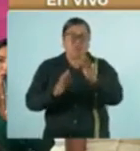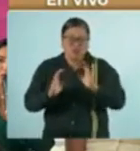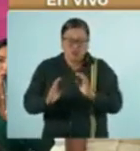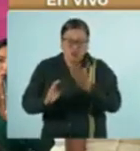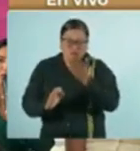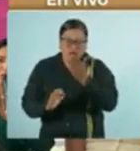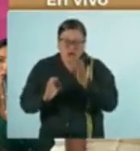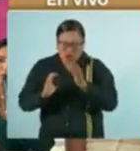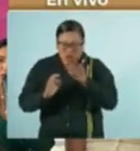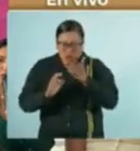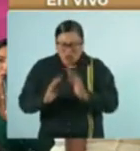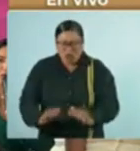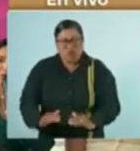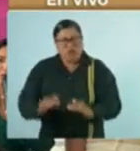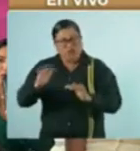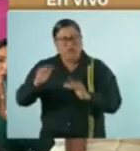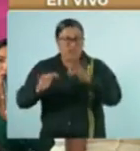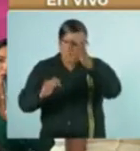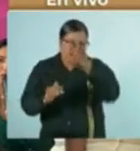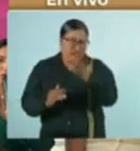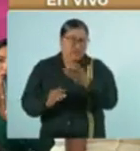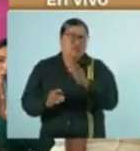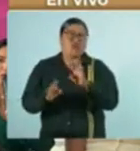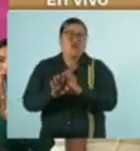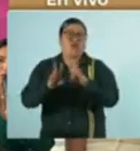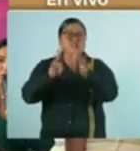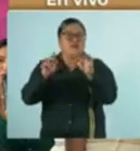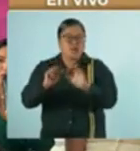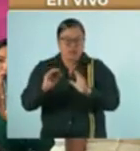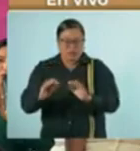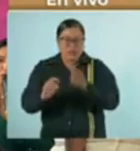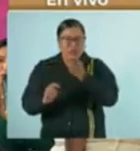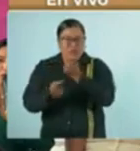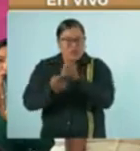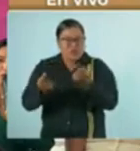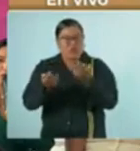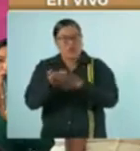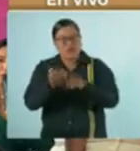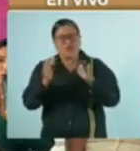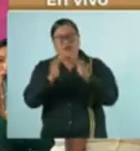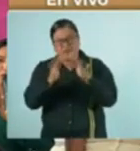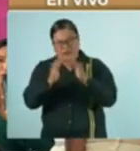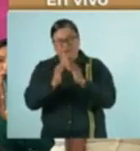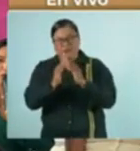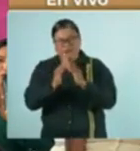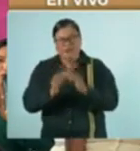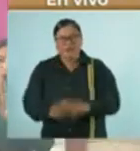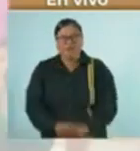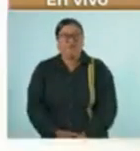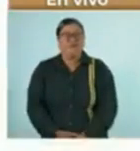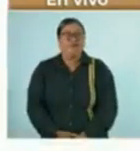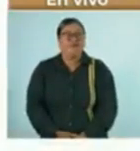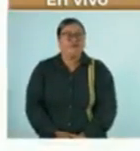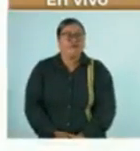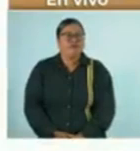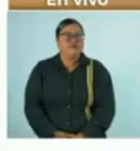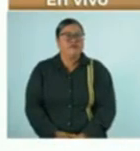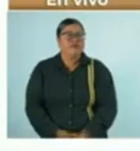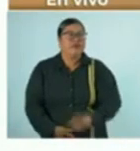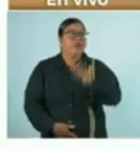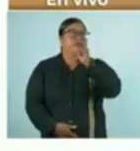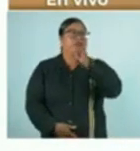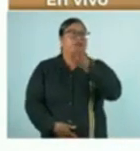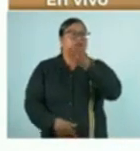con ternura como una alternativa para pacificar la crianza en los hogares de Oaxaca. La que sigue, por favor. Y